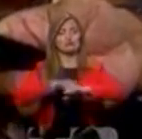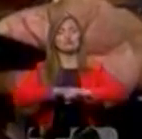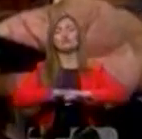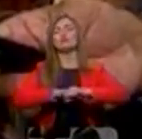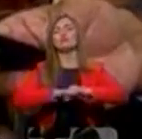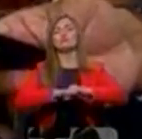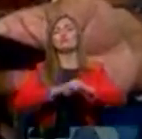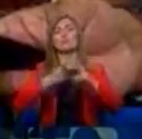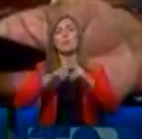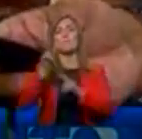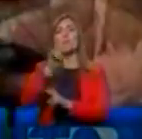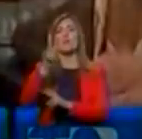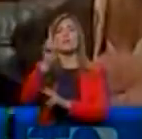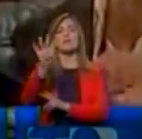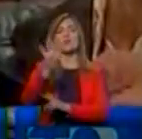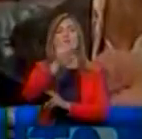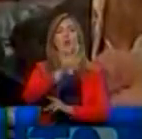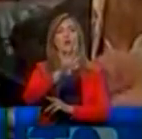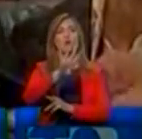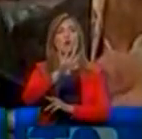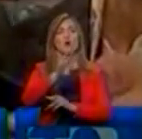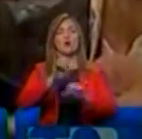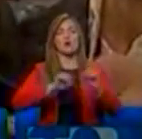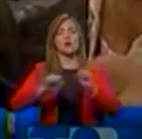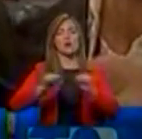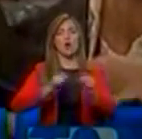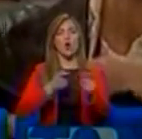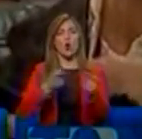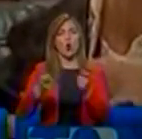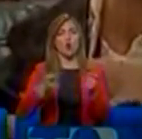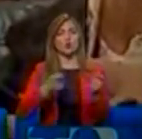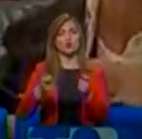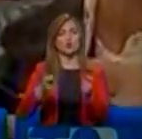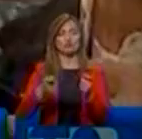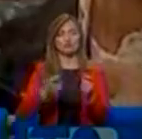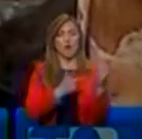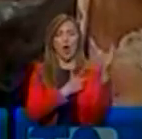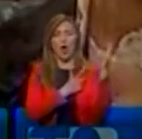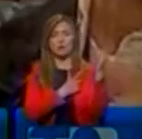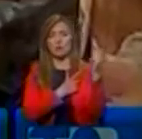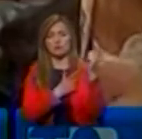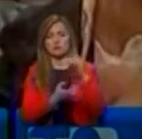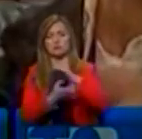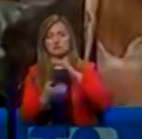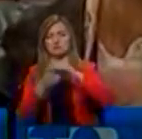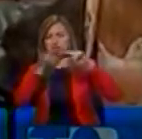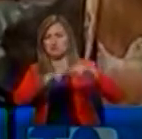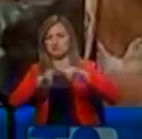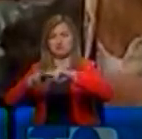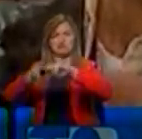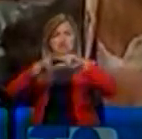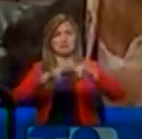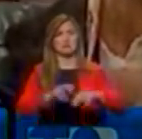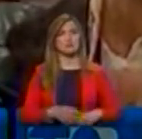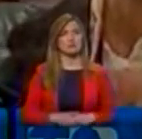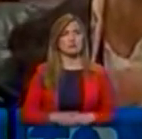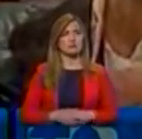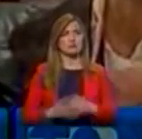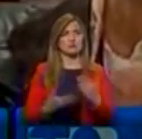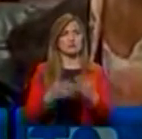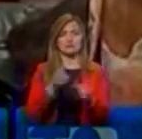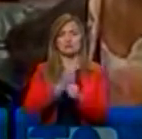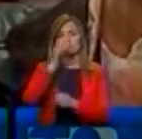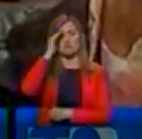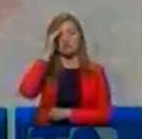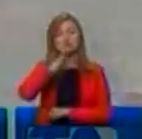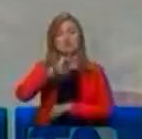día viernes 24 de mayo. El control de armas, el control de explosivos, se harán los barridos correspondientes que para estos eventos realiza